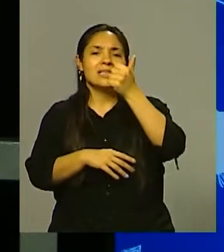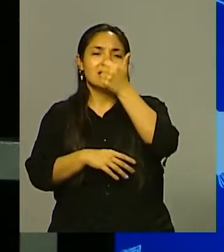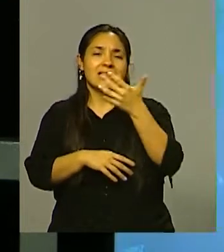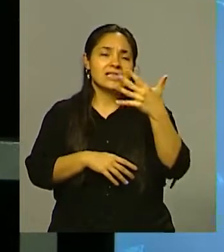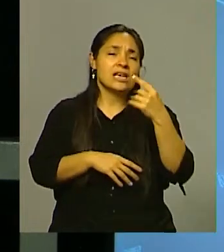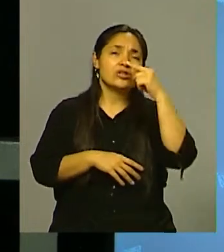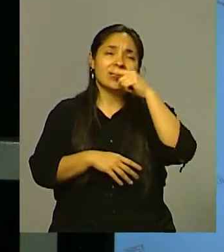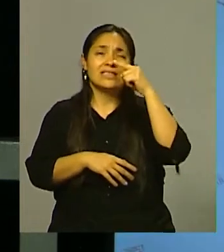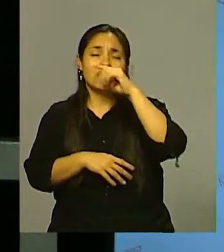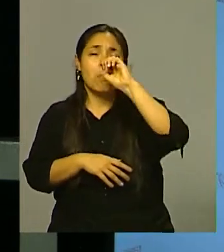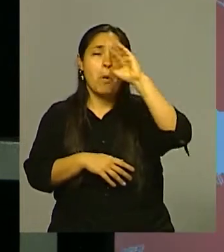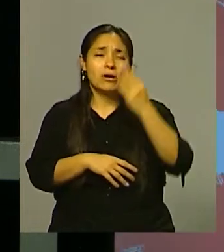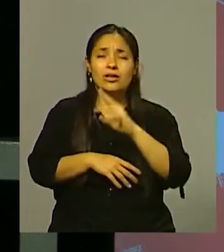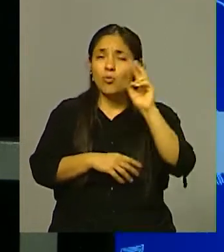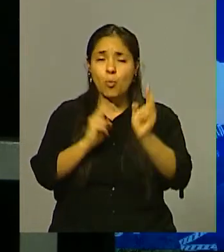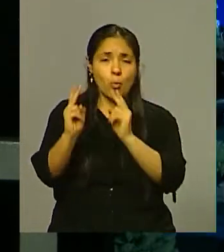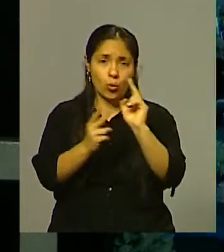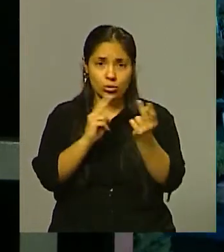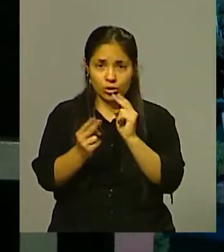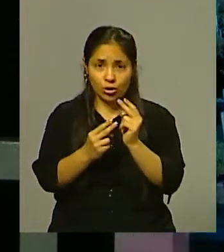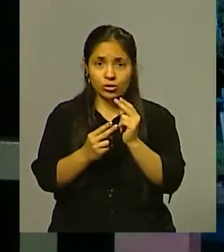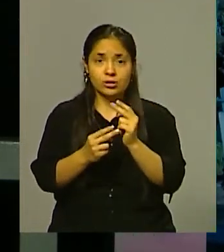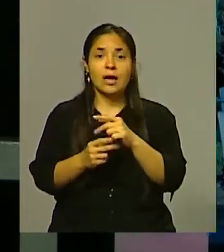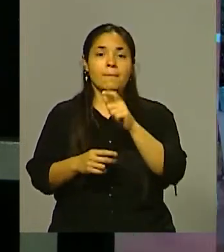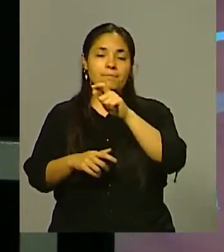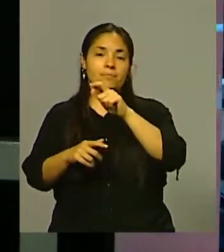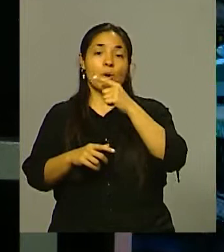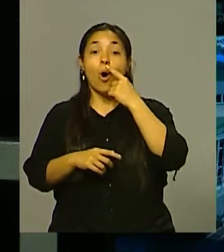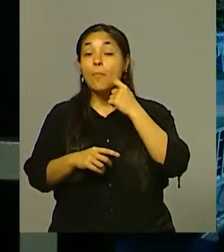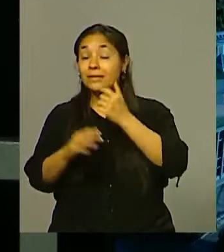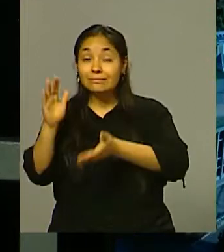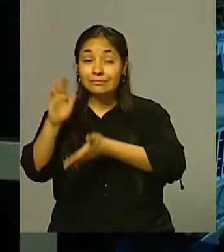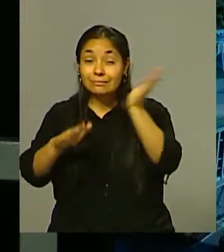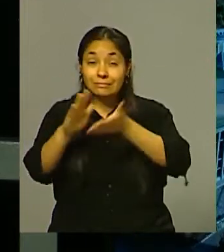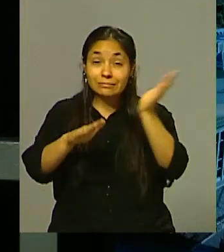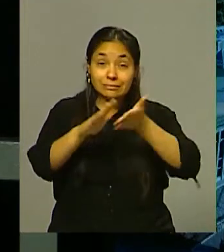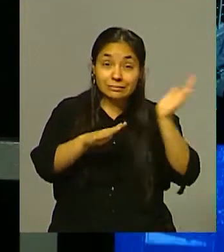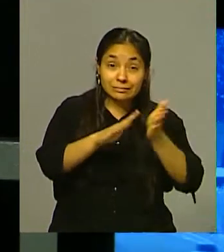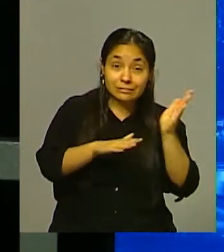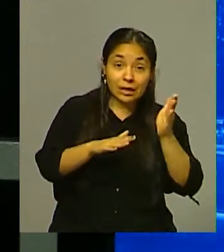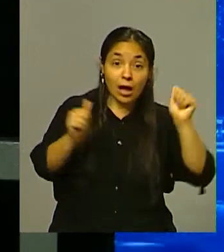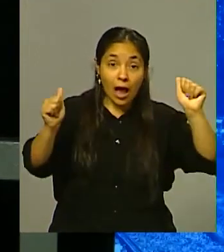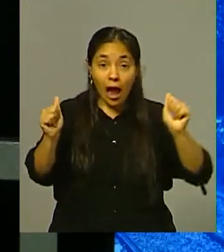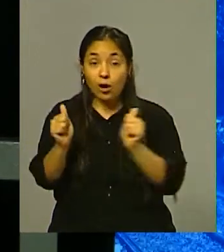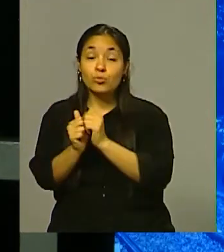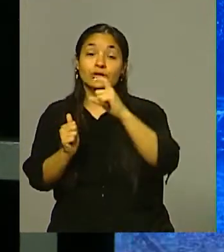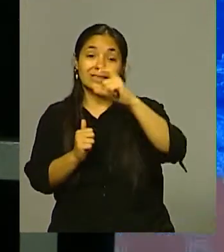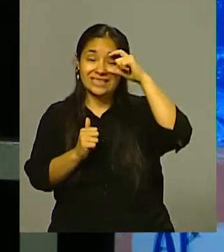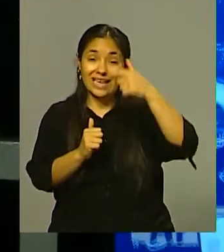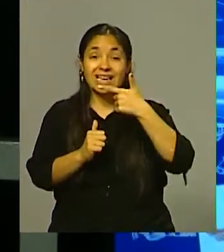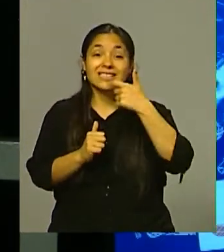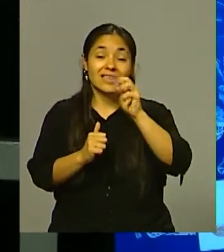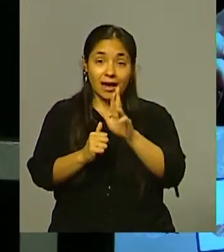65-67% murió. De los deportados que estuvieron con César Orquín, murieron, no llega